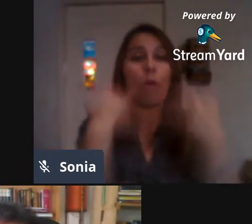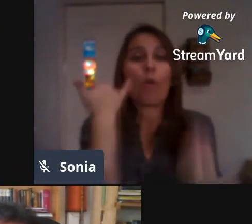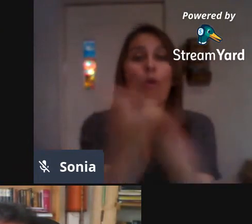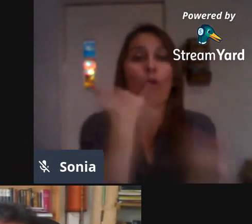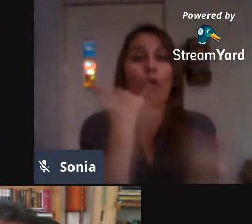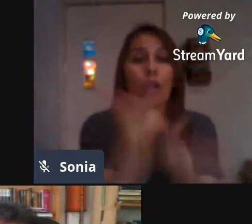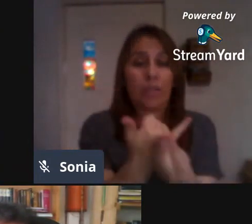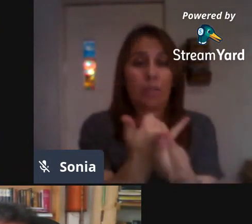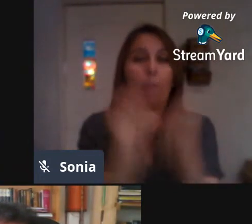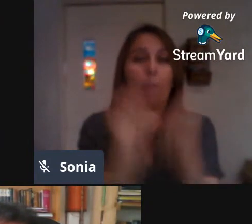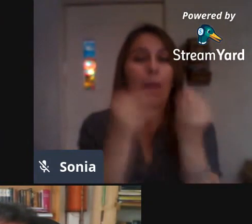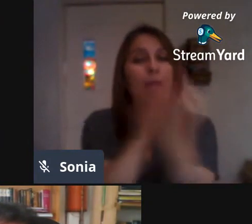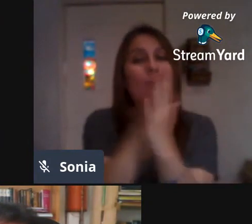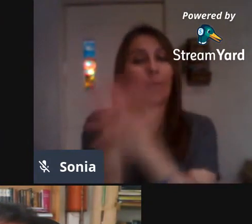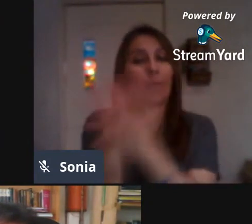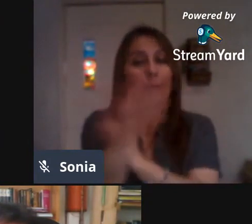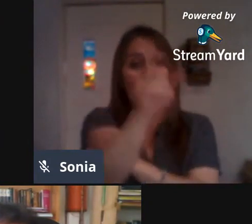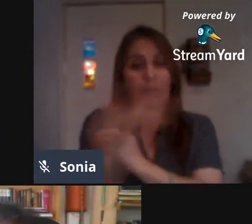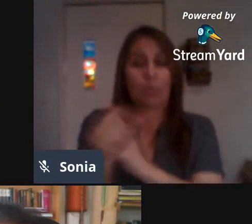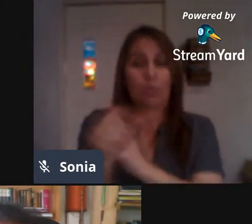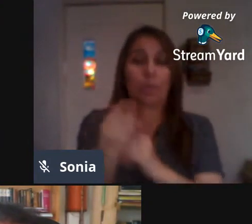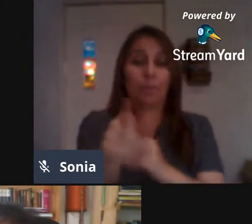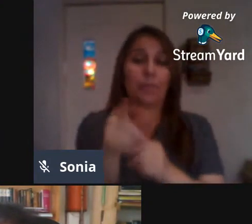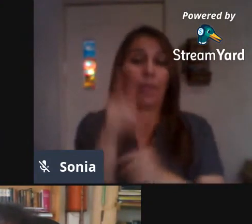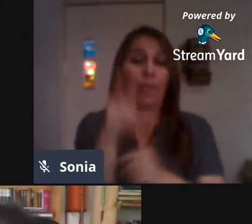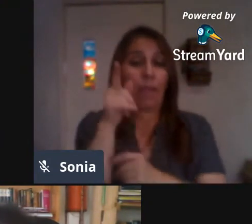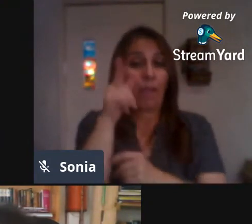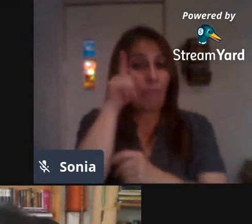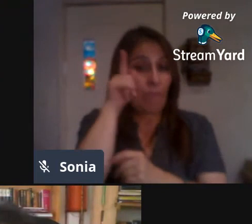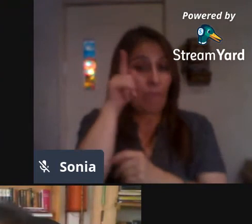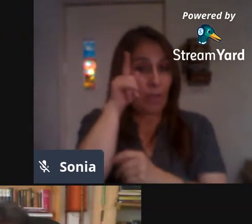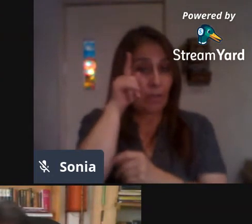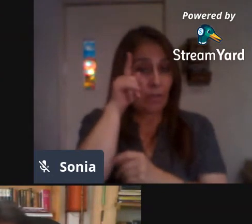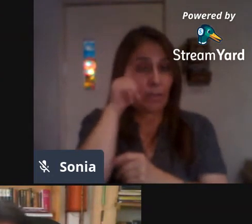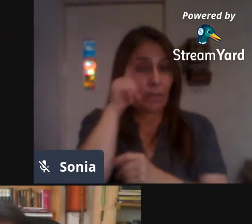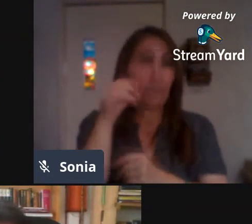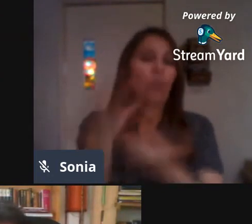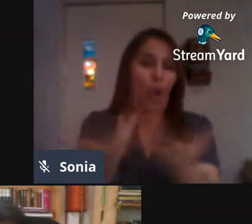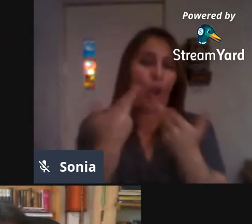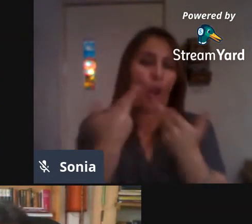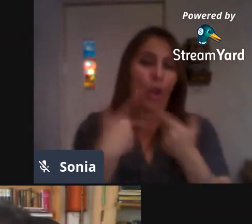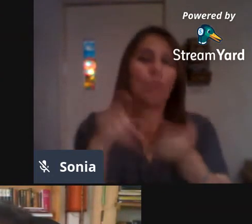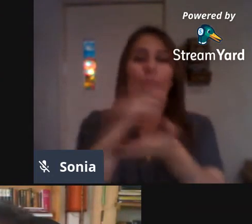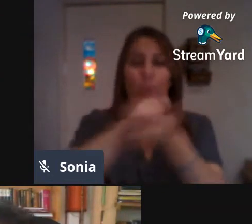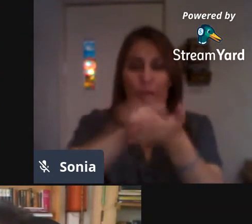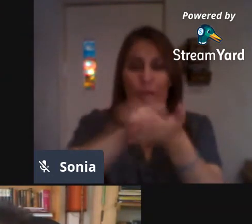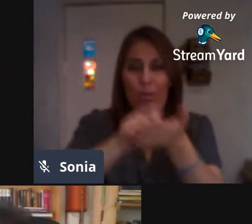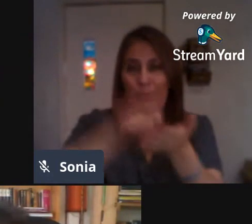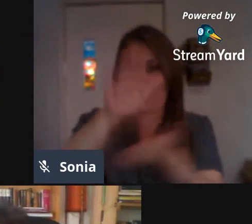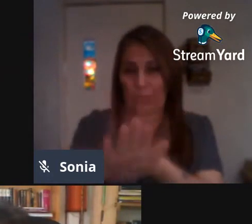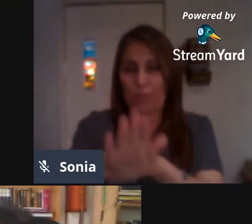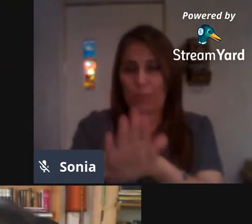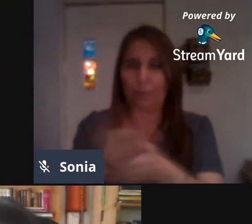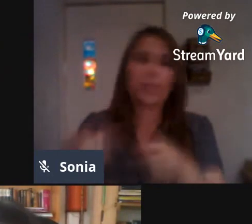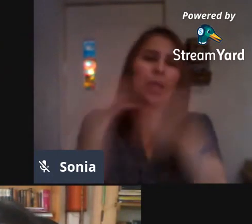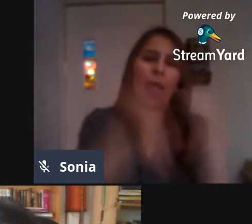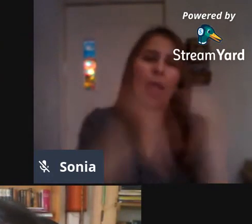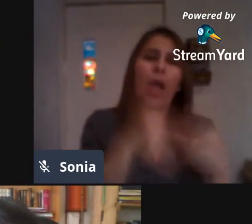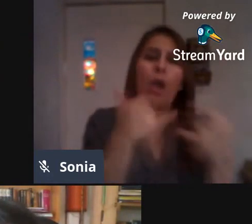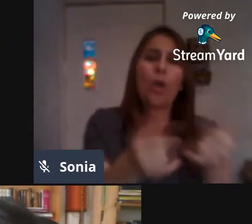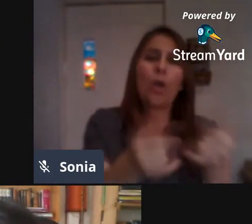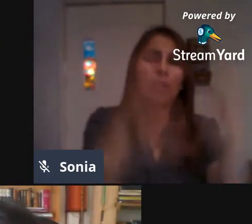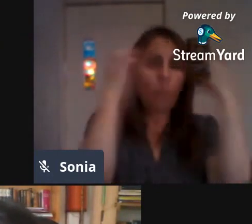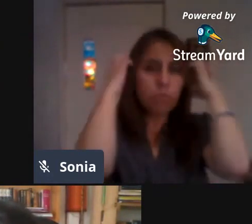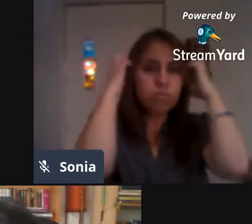la gente digamos fernanda nos leyó un borrador cierto que quizás lo va a trabajar más adelante pero justamente como ese borrador o esa